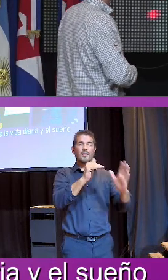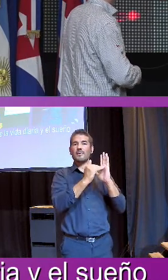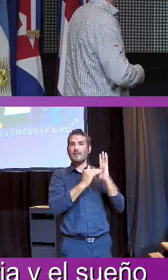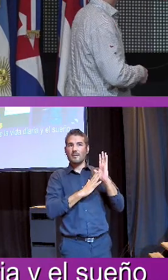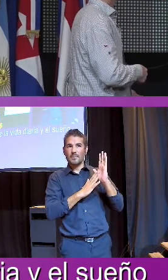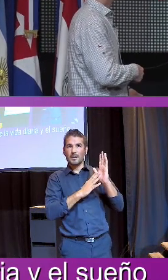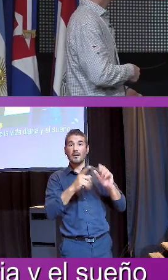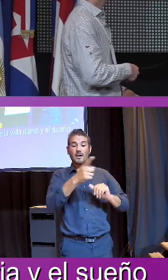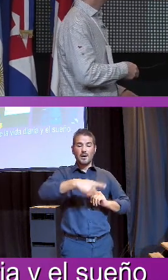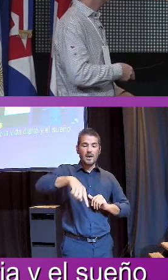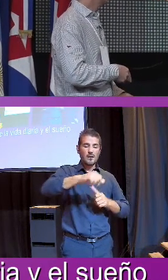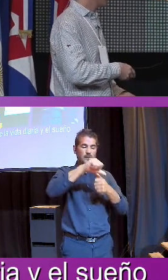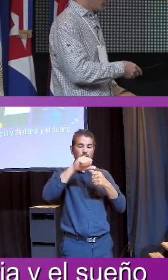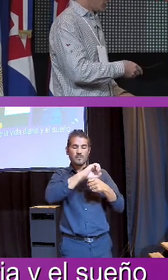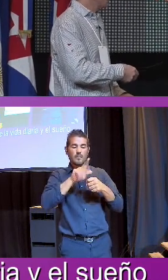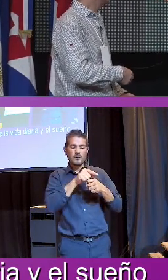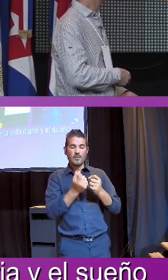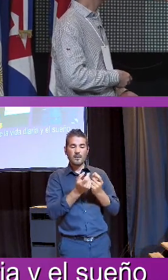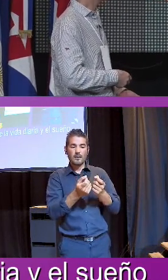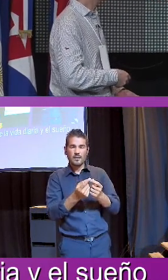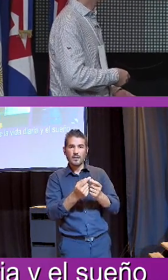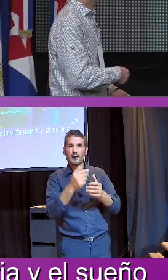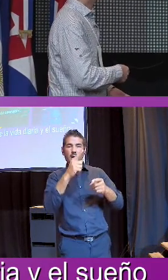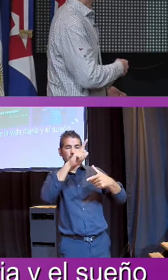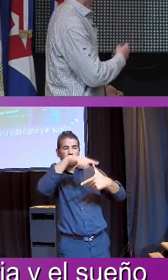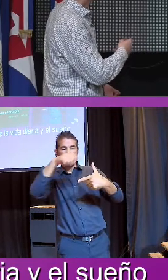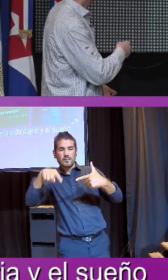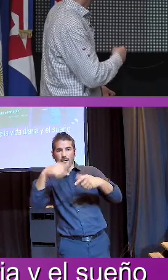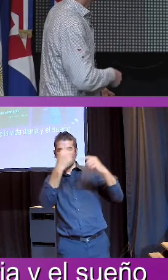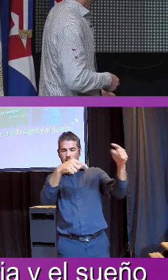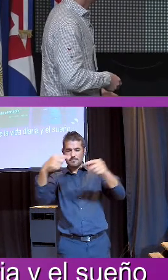dieron y cómo se midieron los resultados con diferentes escalas.